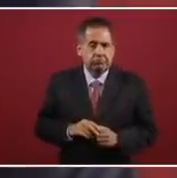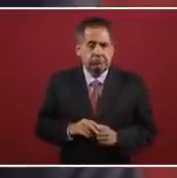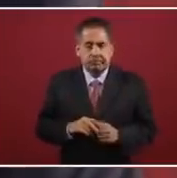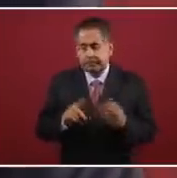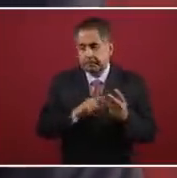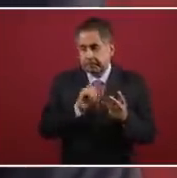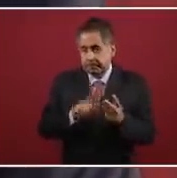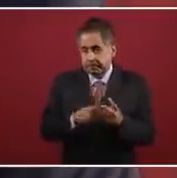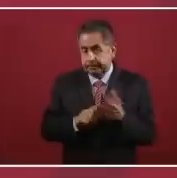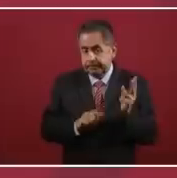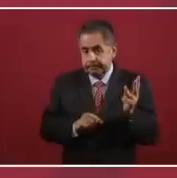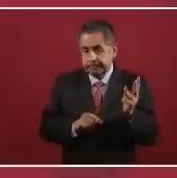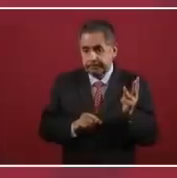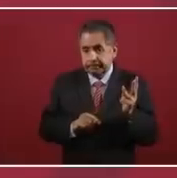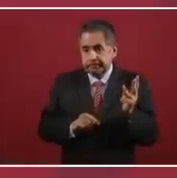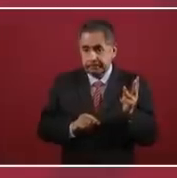Y